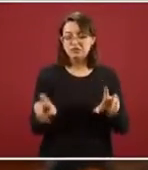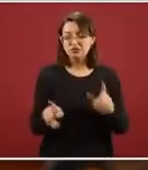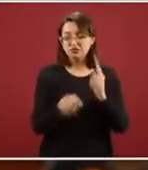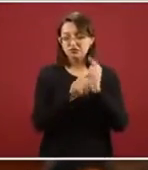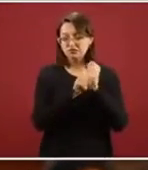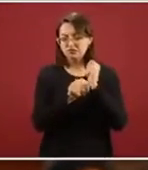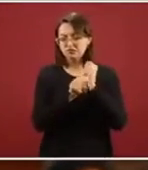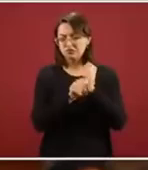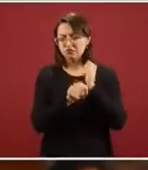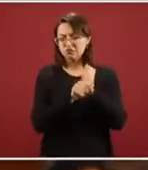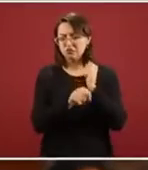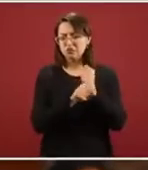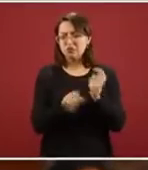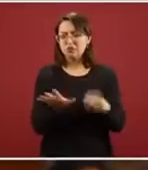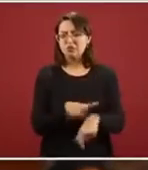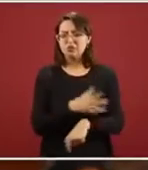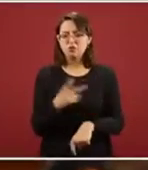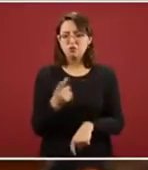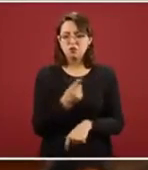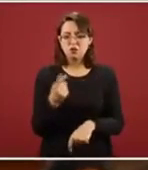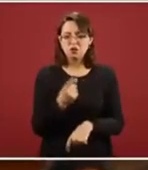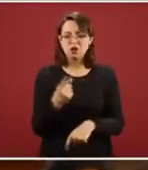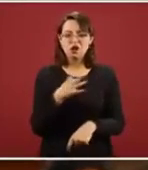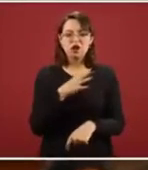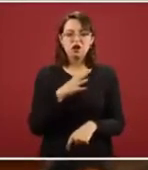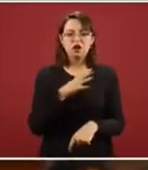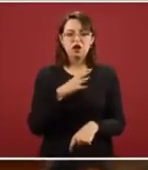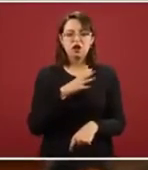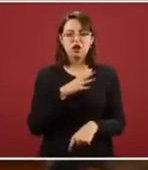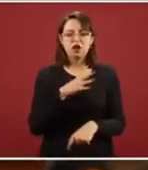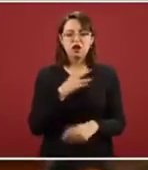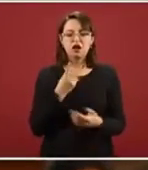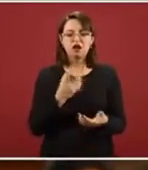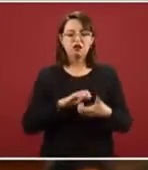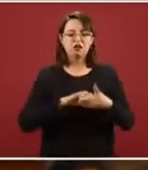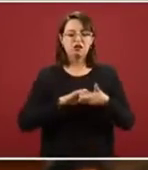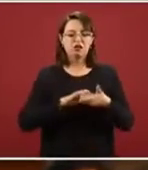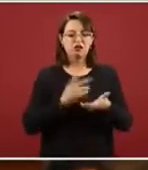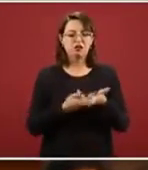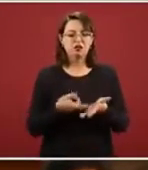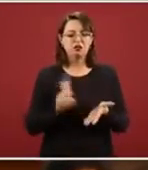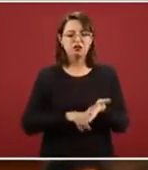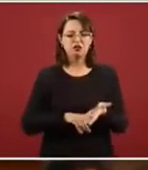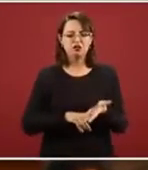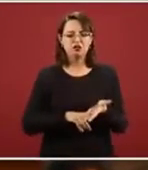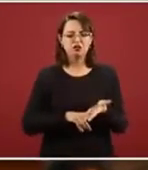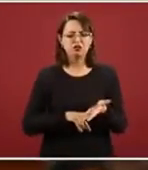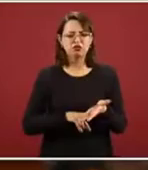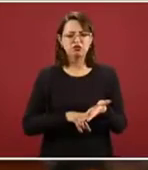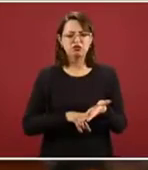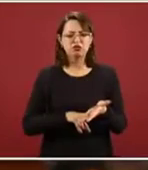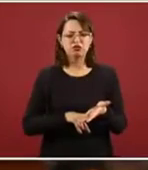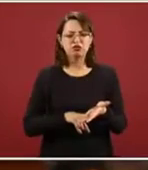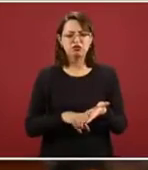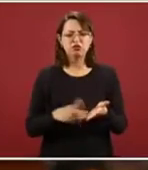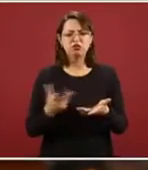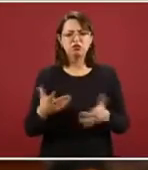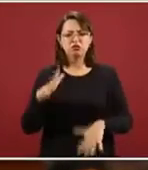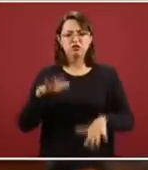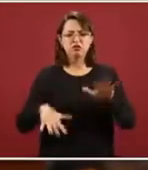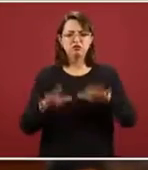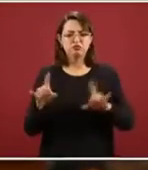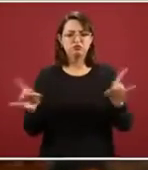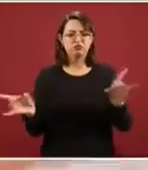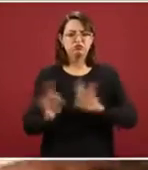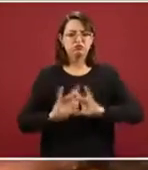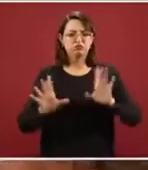porque el autotransporte tiene la connotación de las dobles trailers, dobles, que ocasionan muchas veces accidentes explosivos,